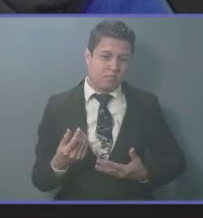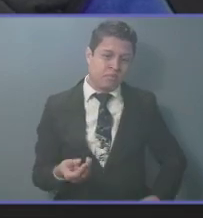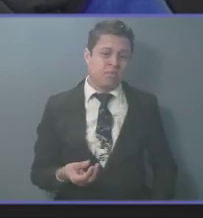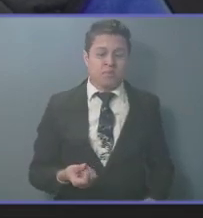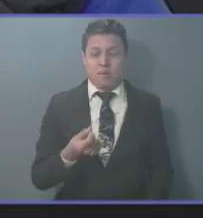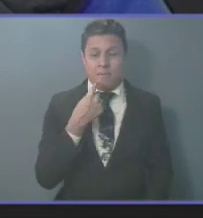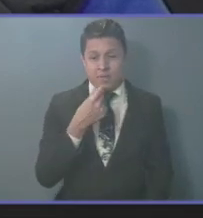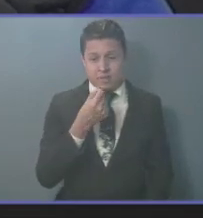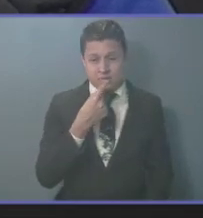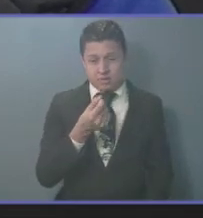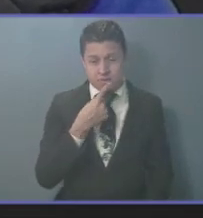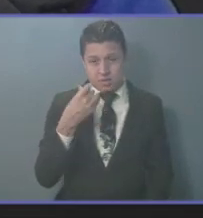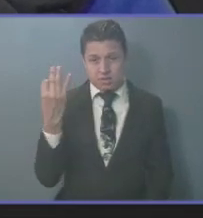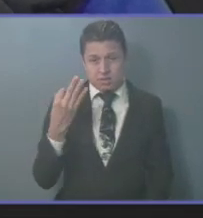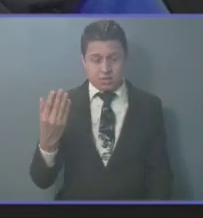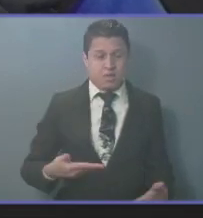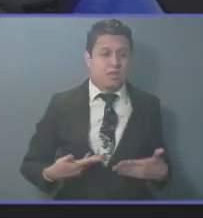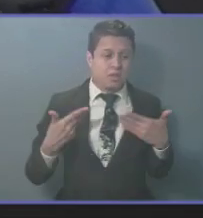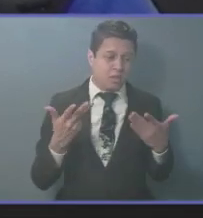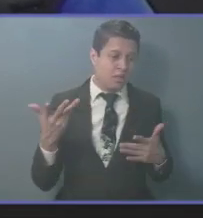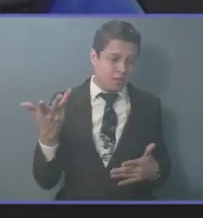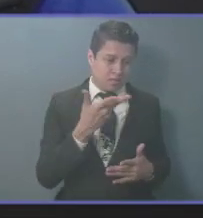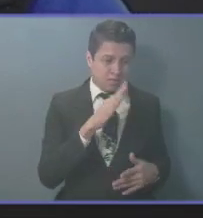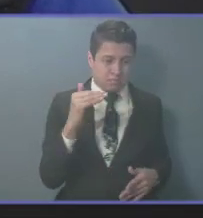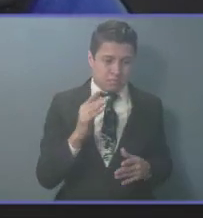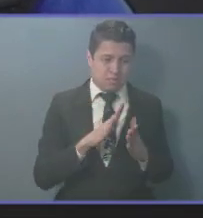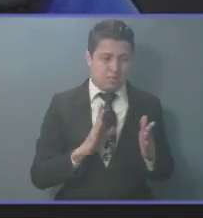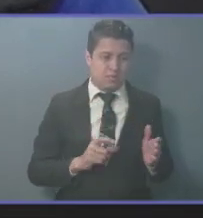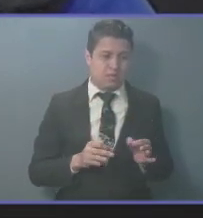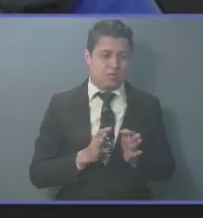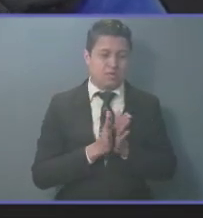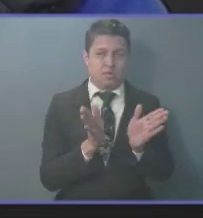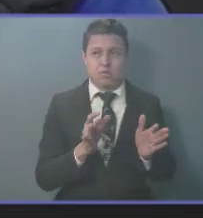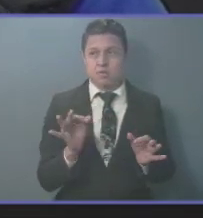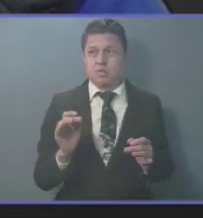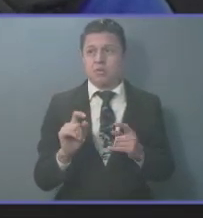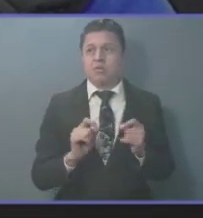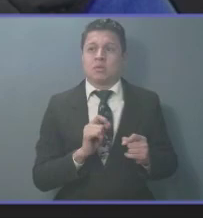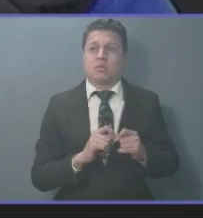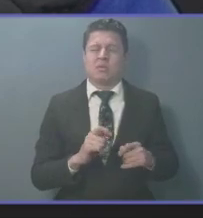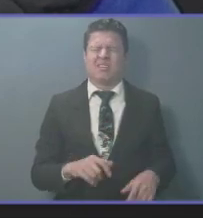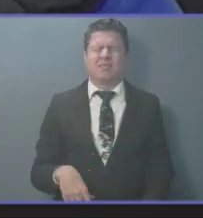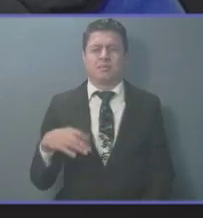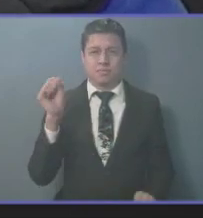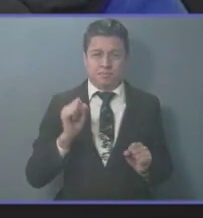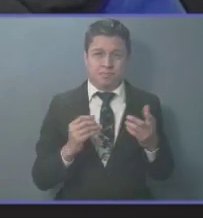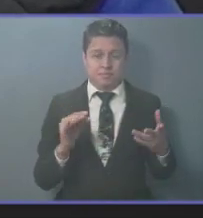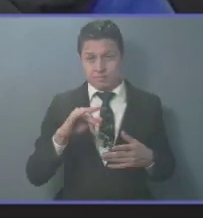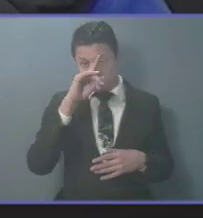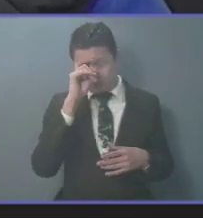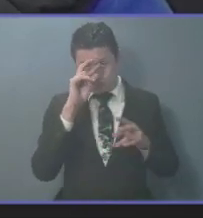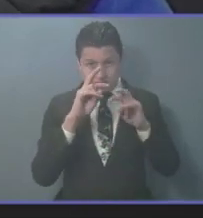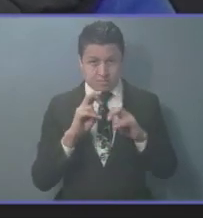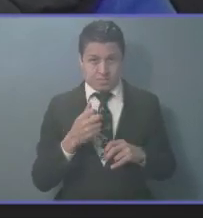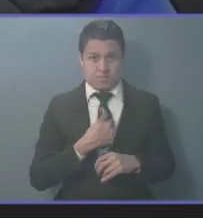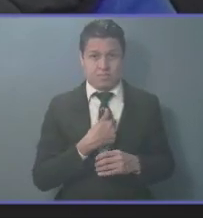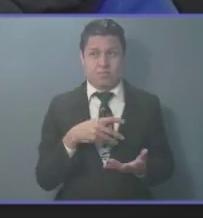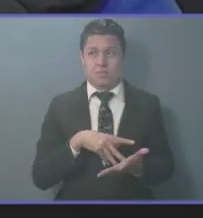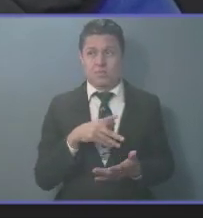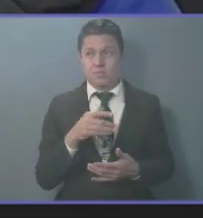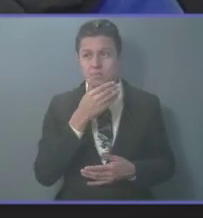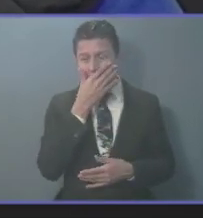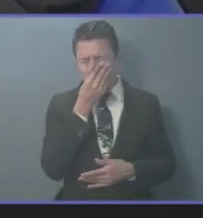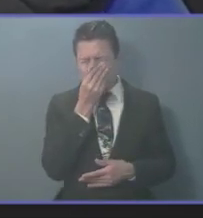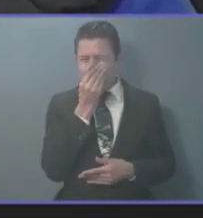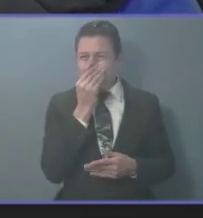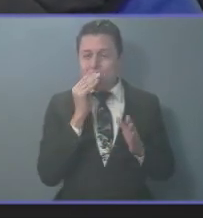cuidados necesarios según la condición clínica del paciente, realizar la evaluación clínica de los pacientes o